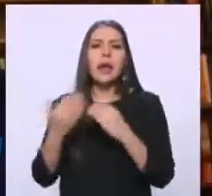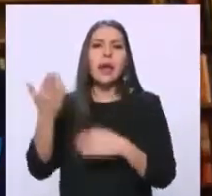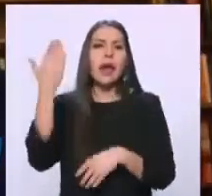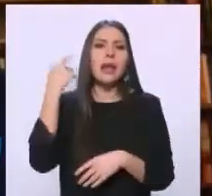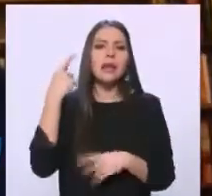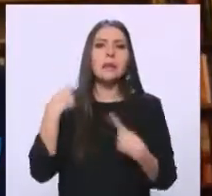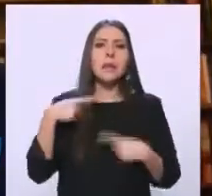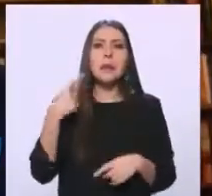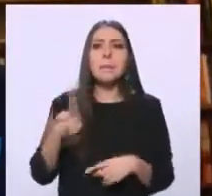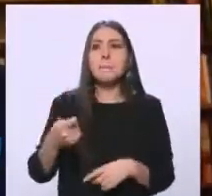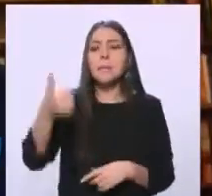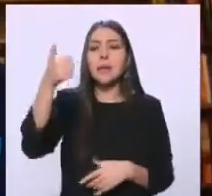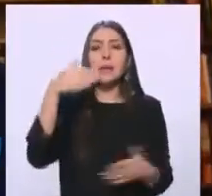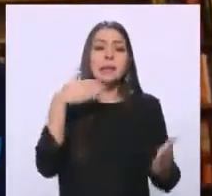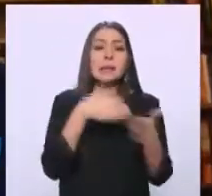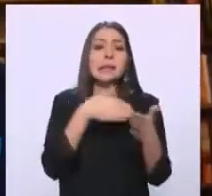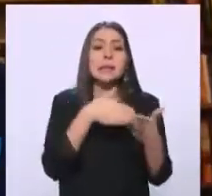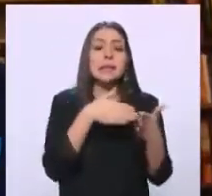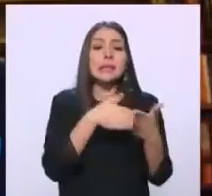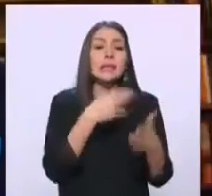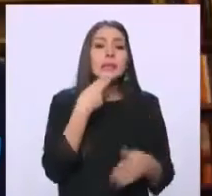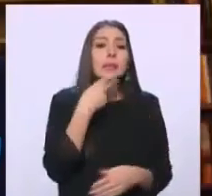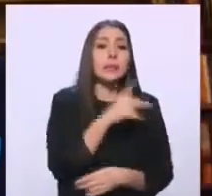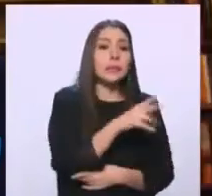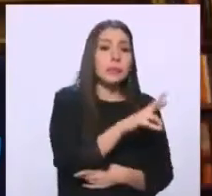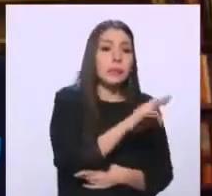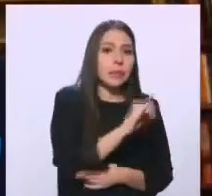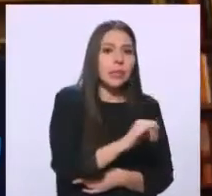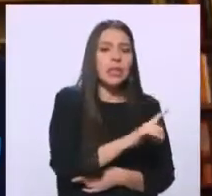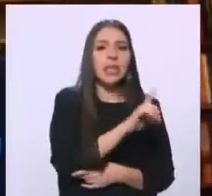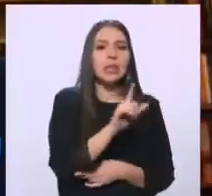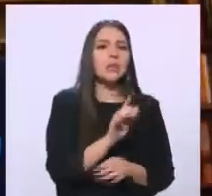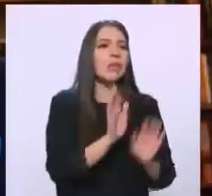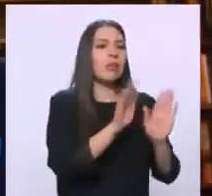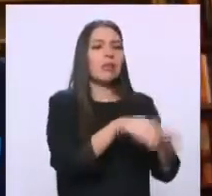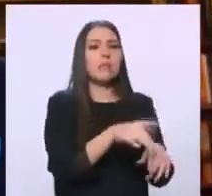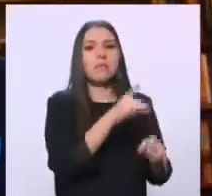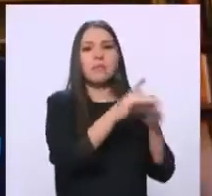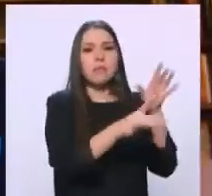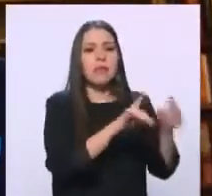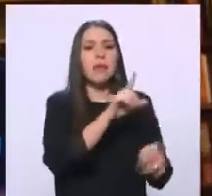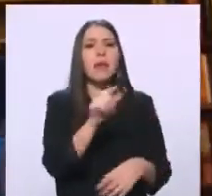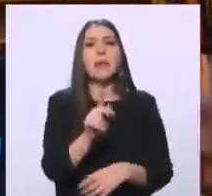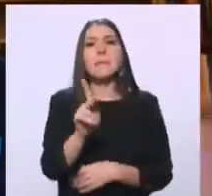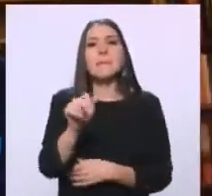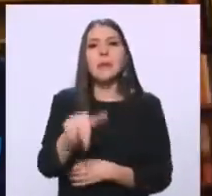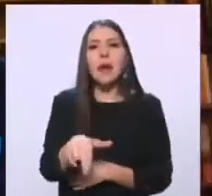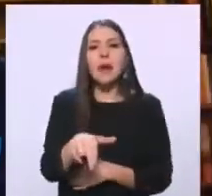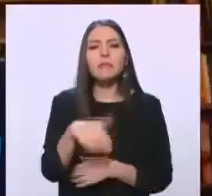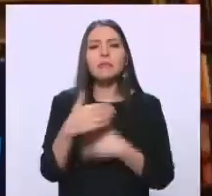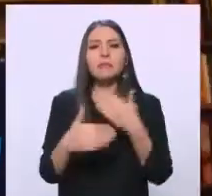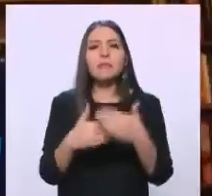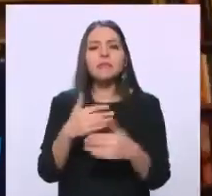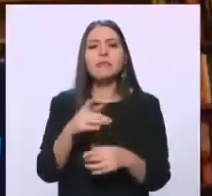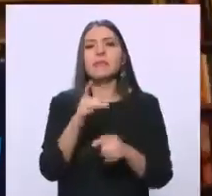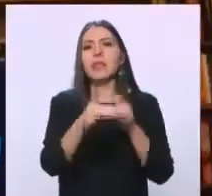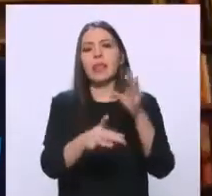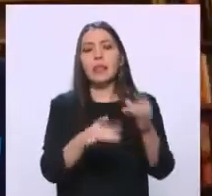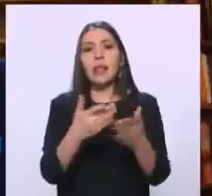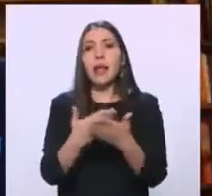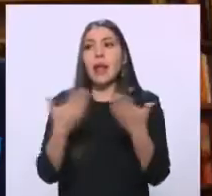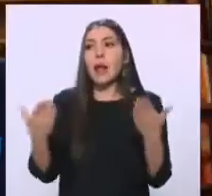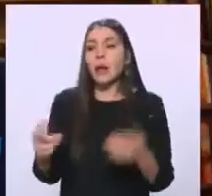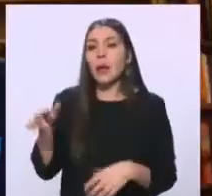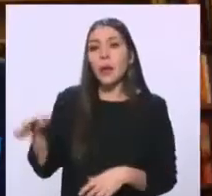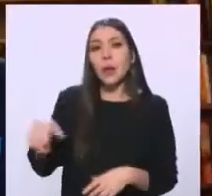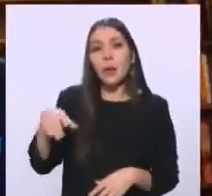PRI, evidentemente al PAN y ahora a Morena, y el desencanto con la colectividad de esas opciones electorales